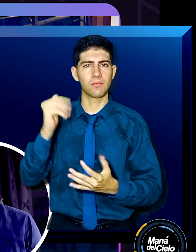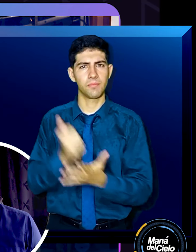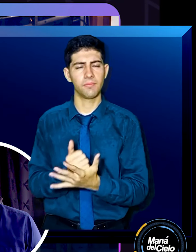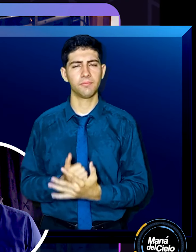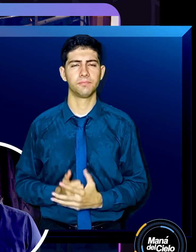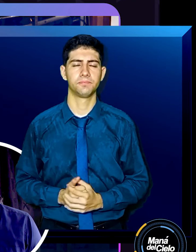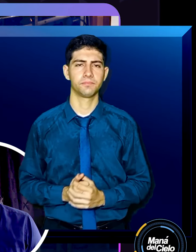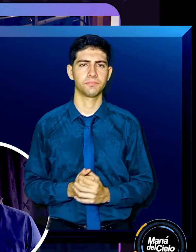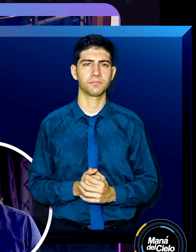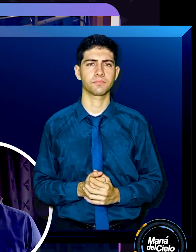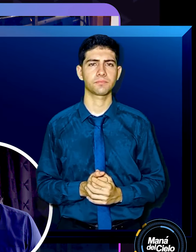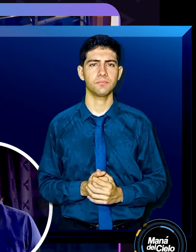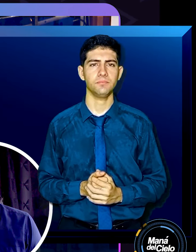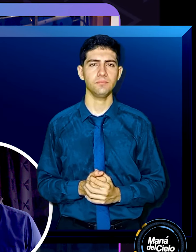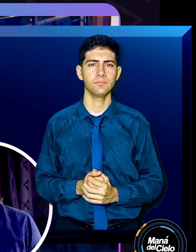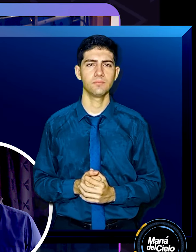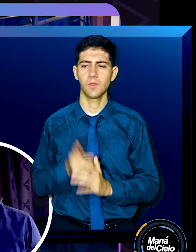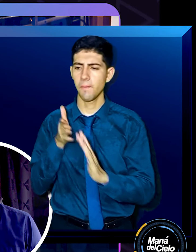Aleluya.